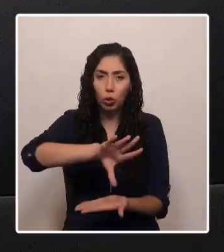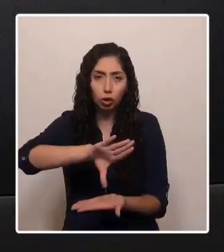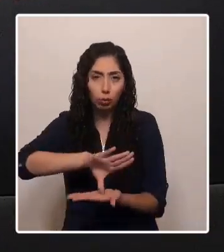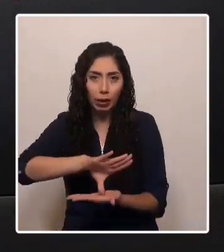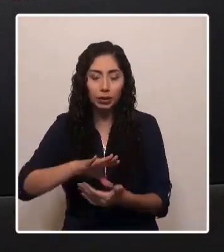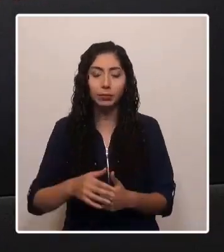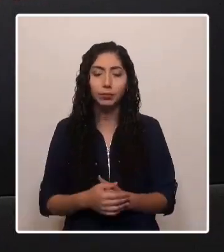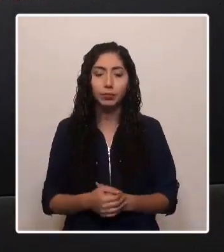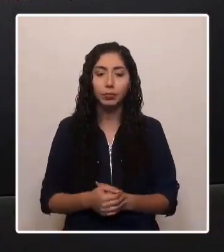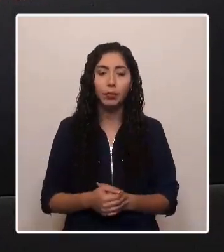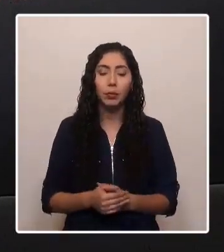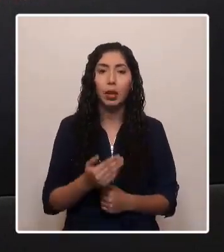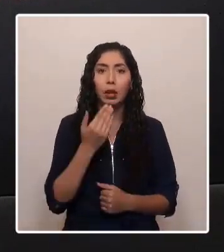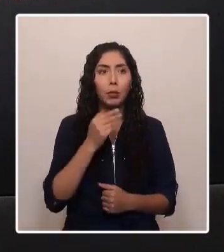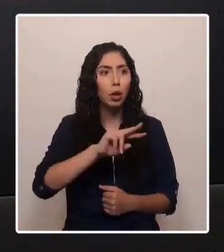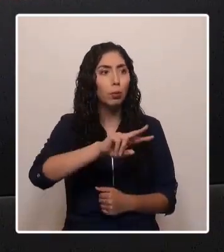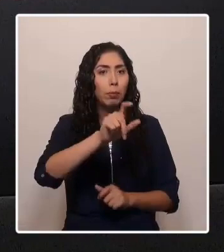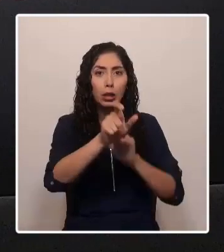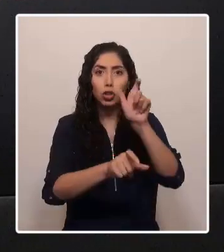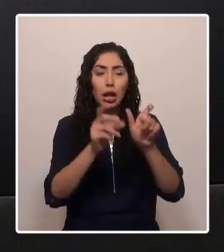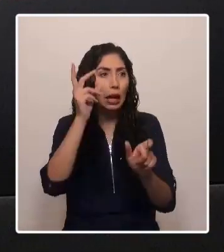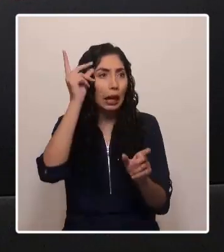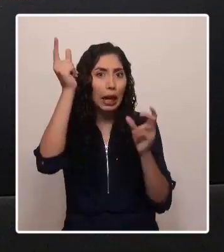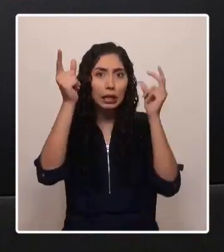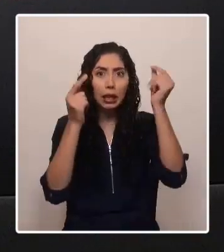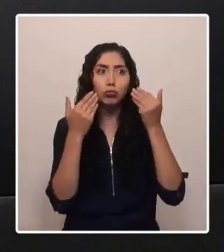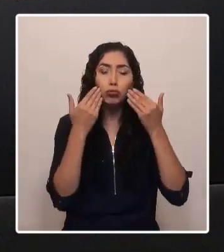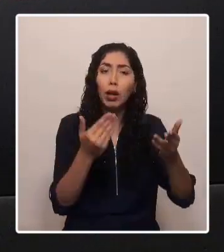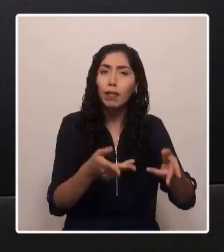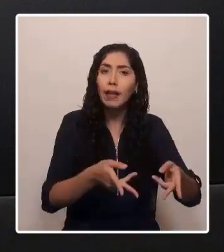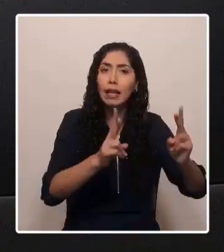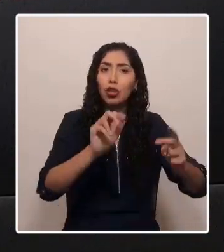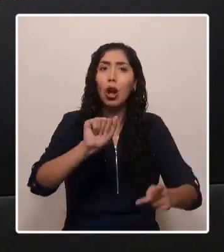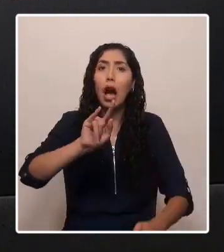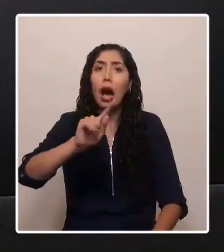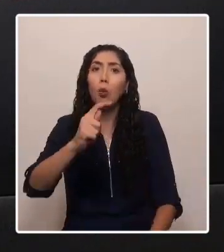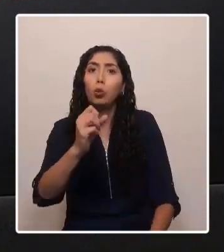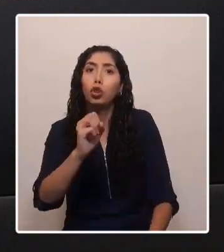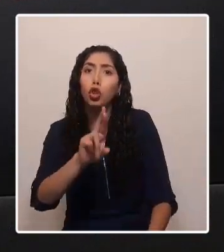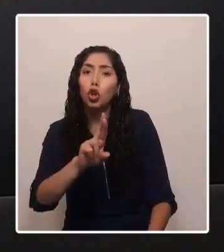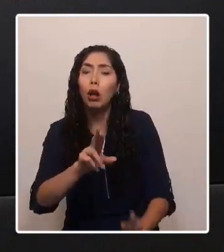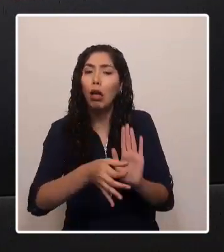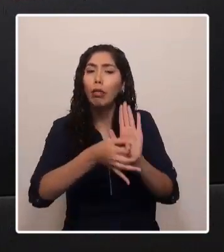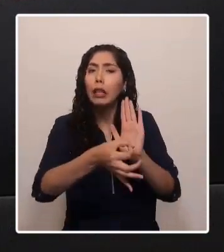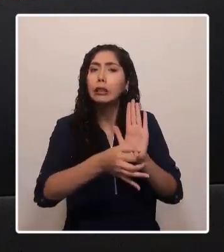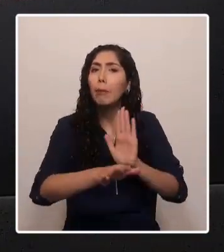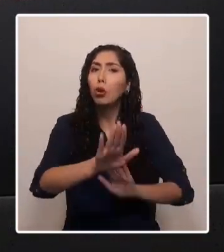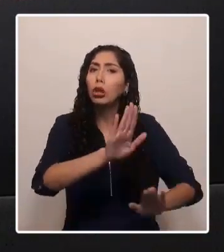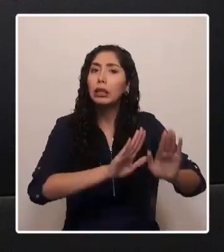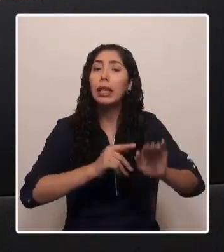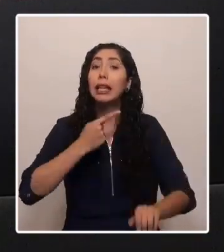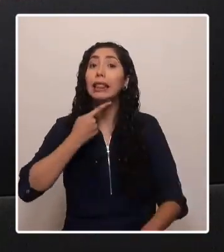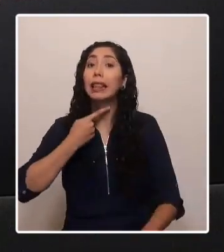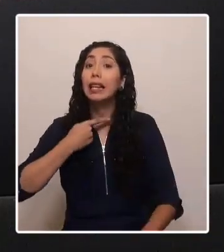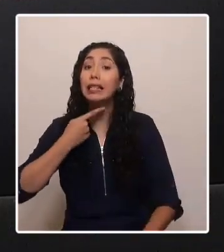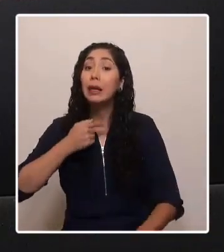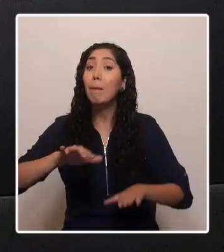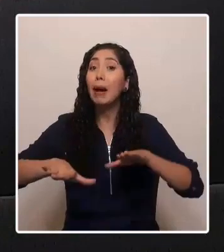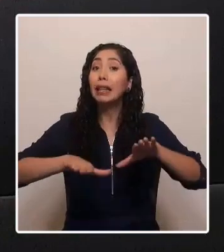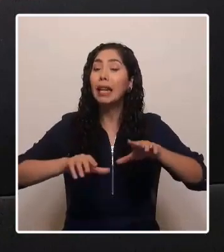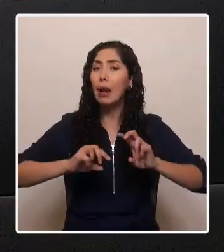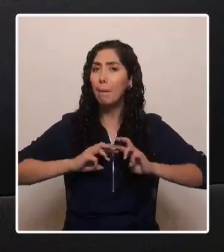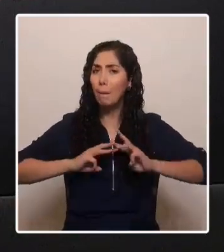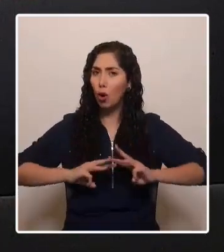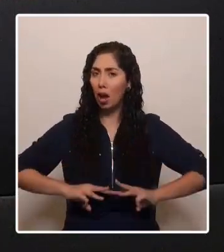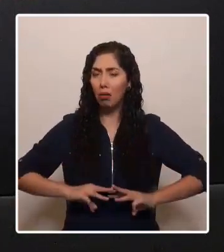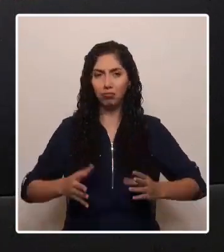consagrar para nuestros creadores el tan esencial derecho de autor, prefiere hablar de protección de intereses materiales y morales, muy